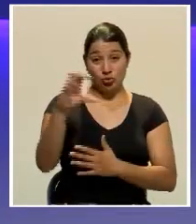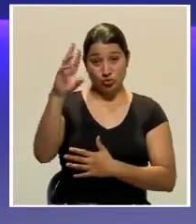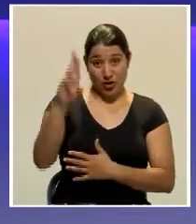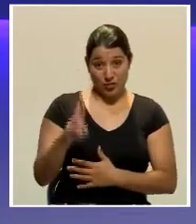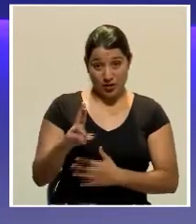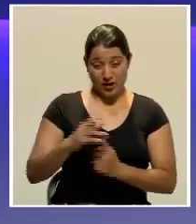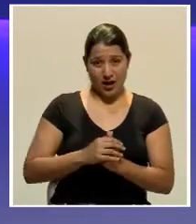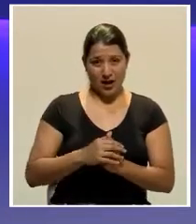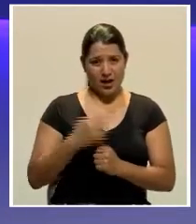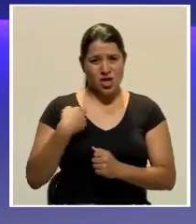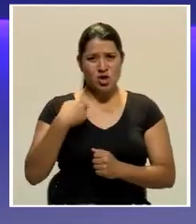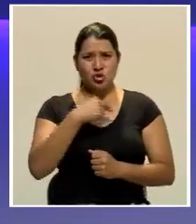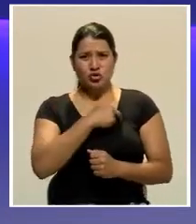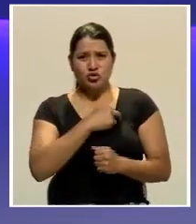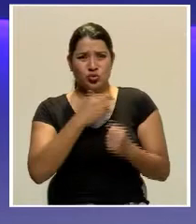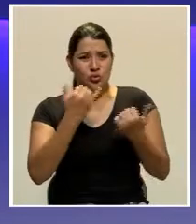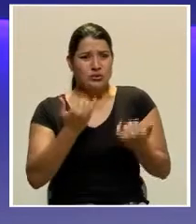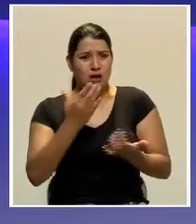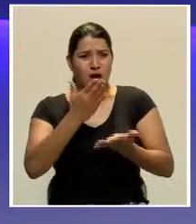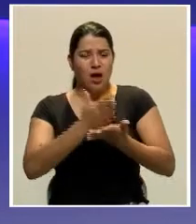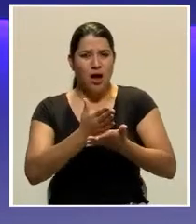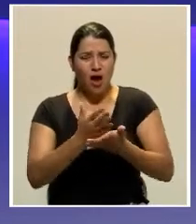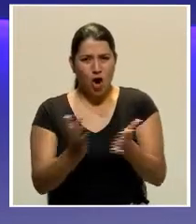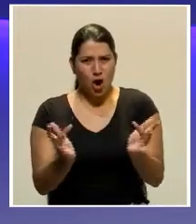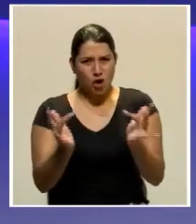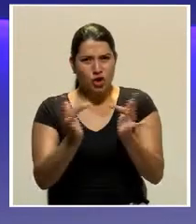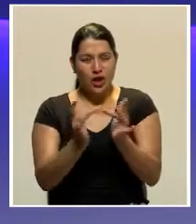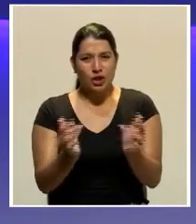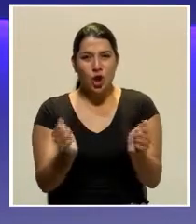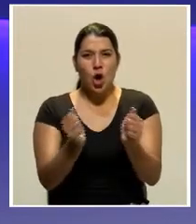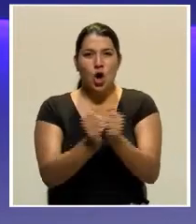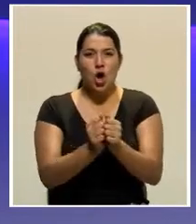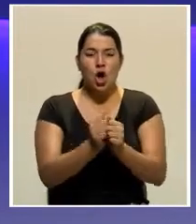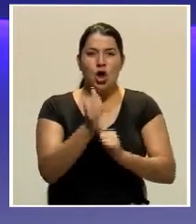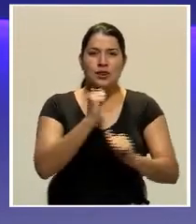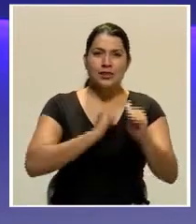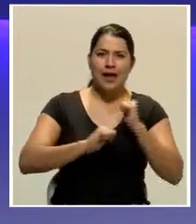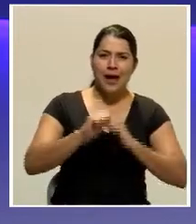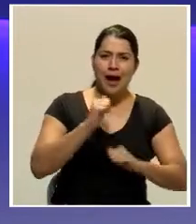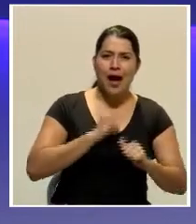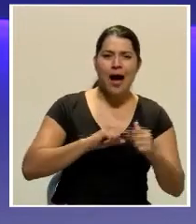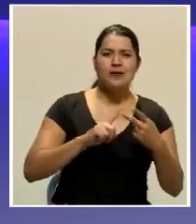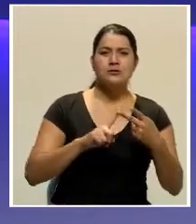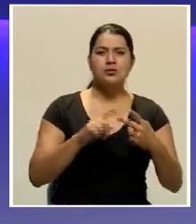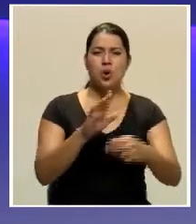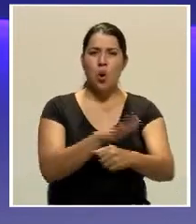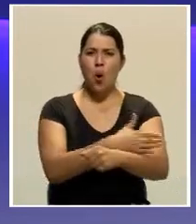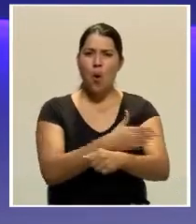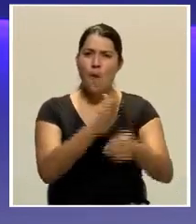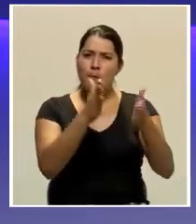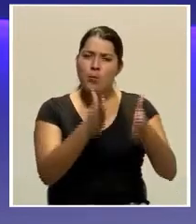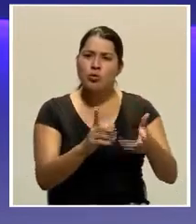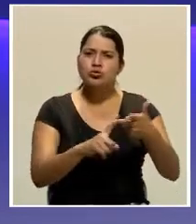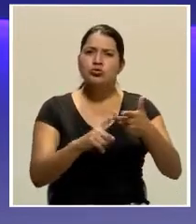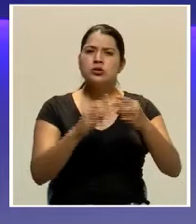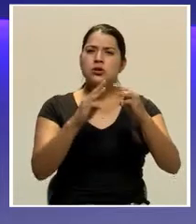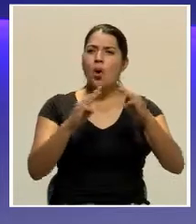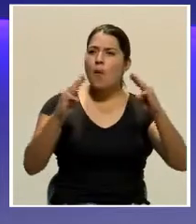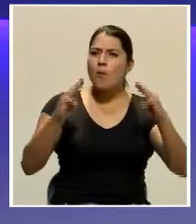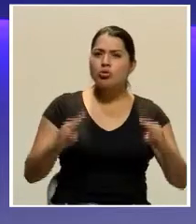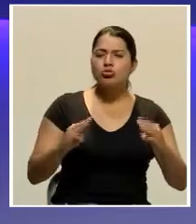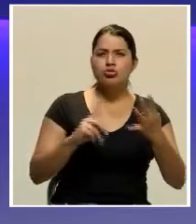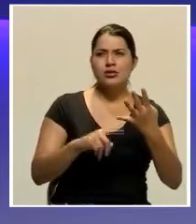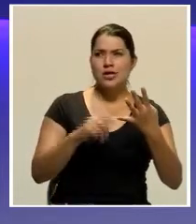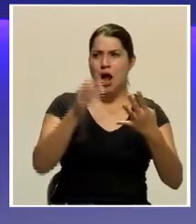Que dejemos de tener contacto directo con el teatro, con los músicos, con los museos, con